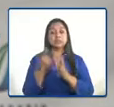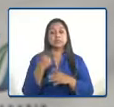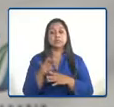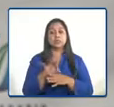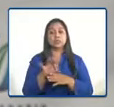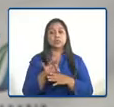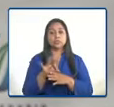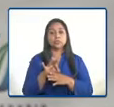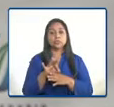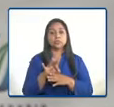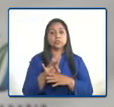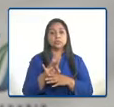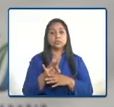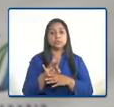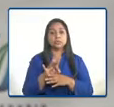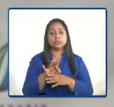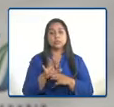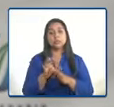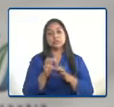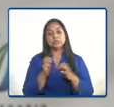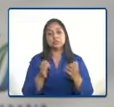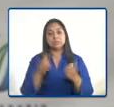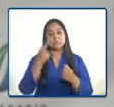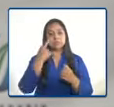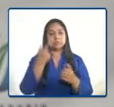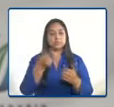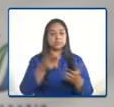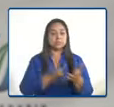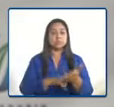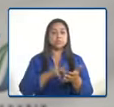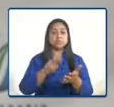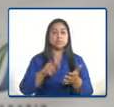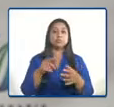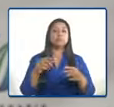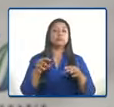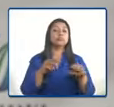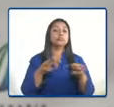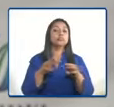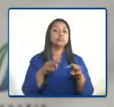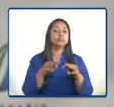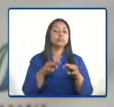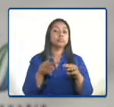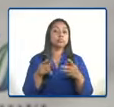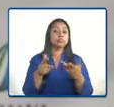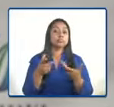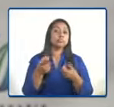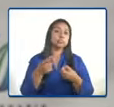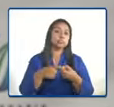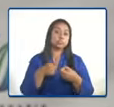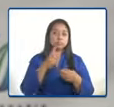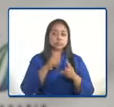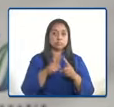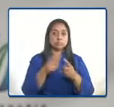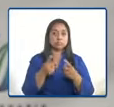funcionamiento. Lógicamente, la implementación de este modelo pues entra o pasa por una reestructura a